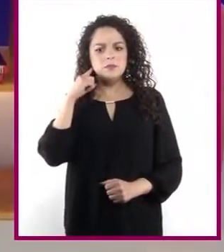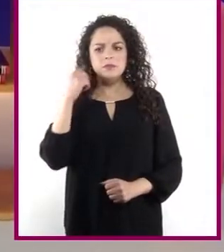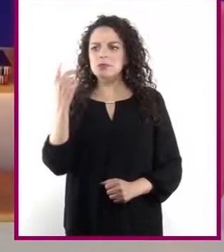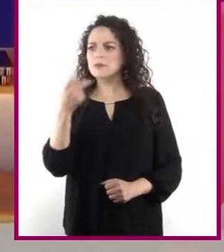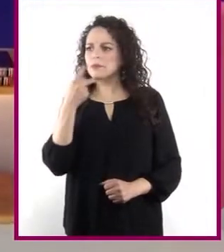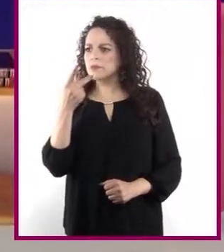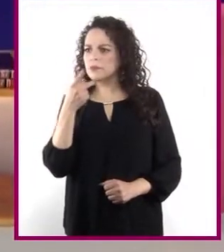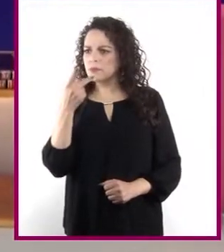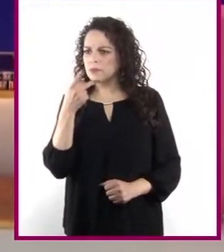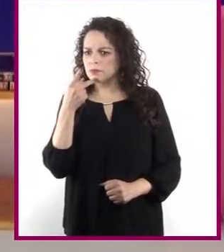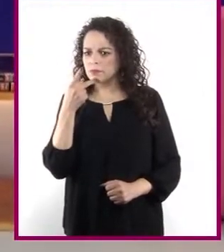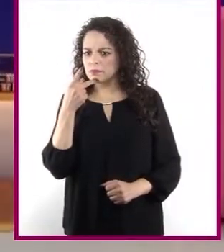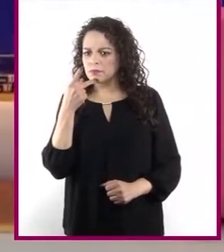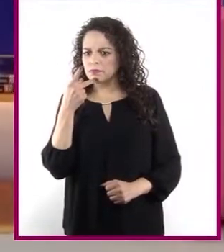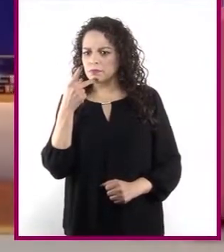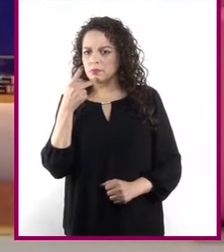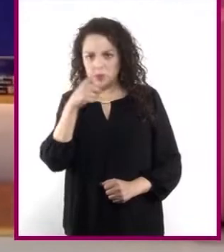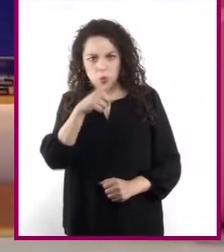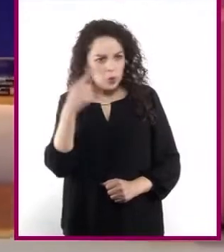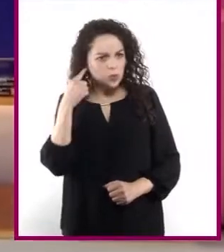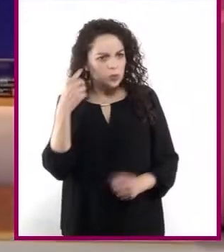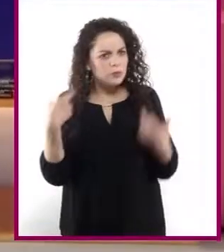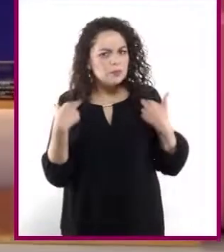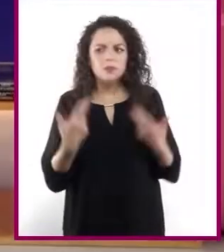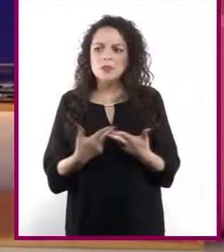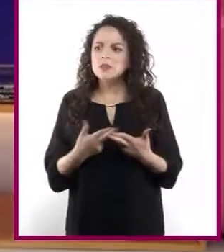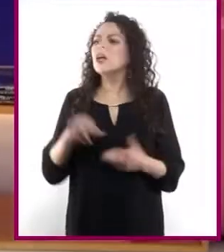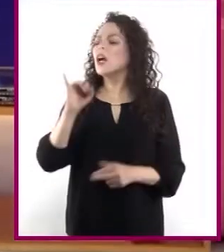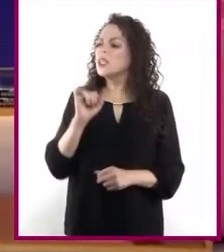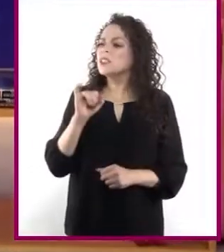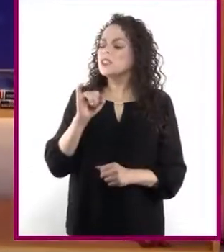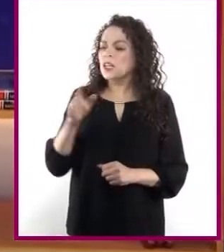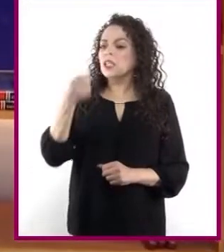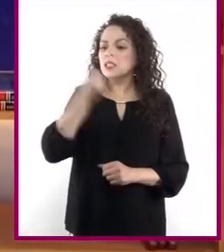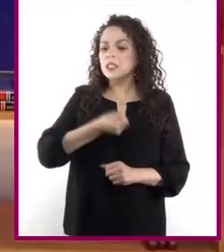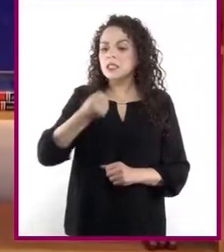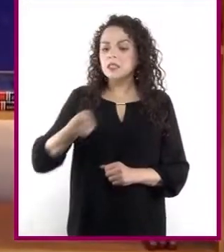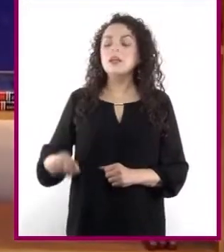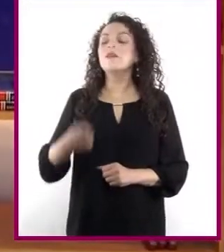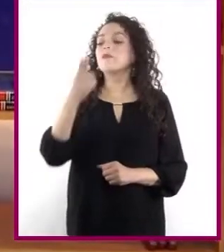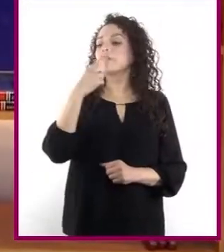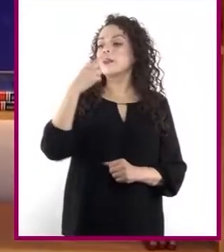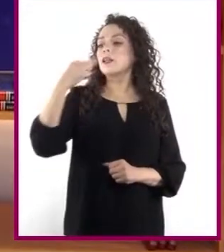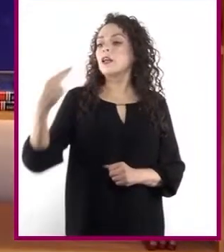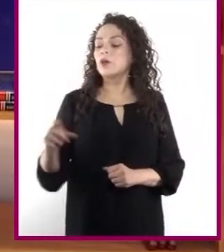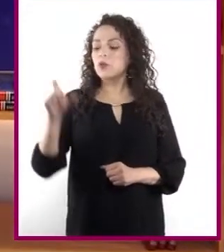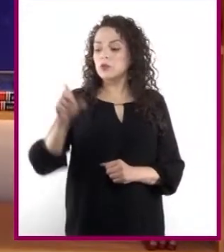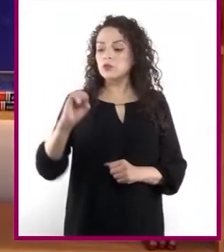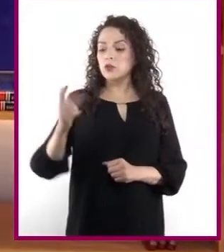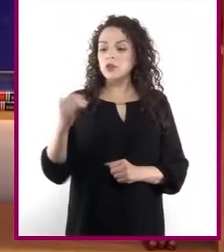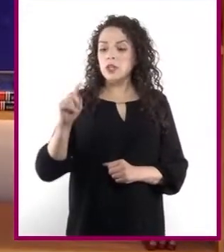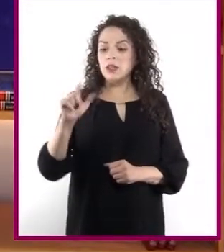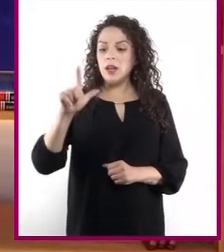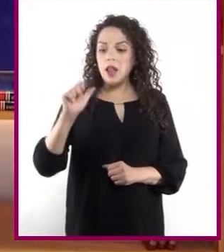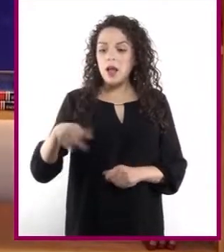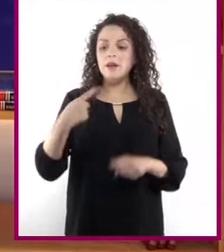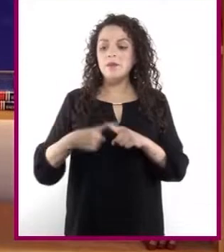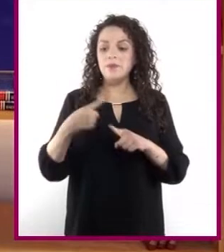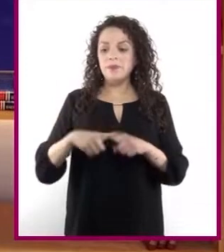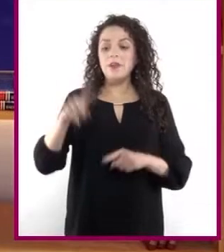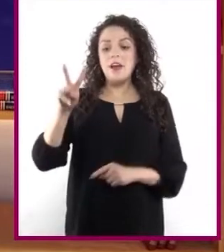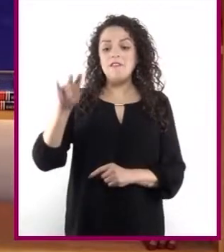¿Escuchó ese audio, profesora? Por supuesto, es un saludo en náhuatl de Xochitlán de Vicente Suárez,